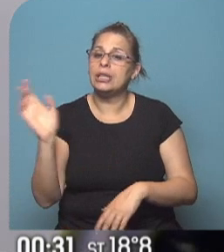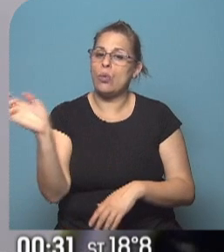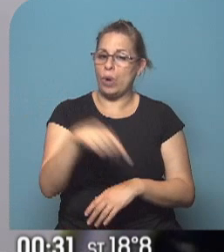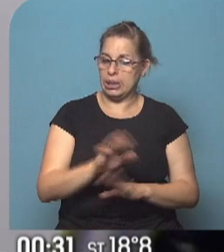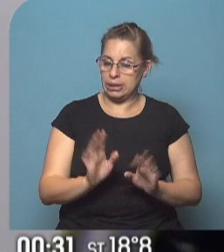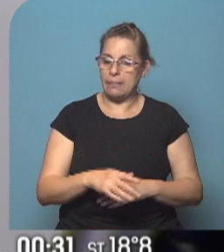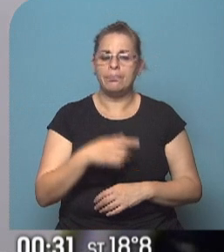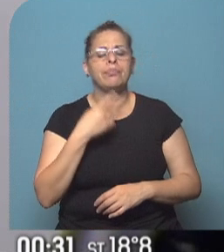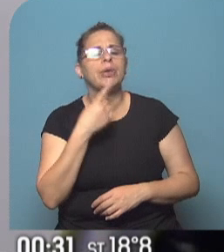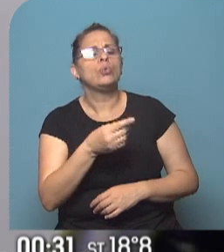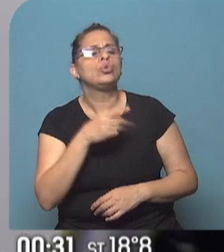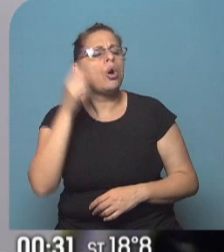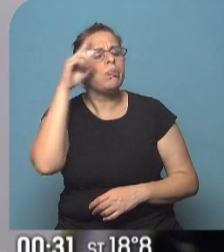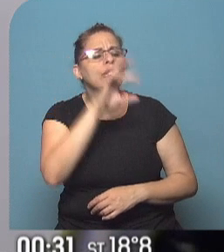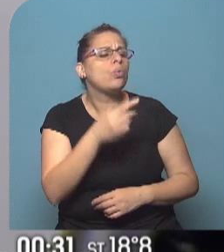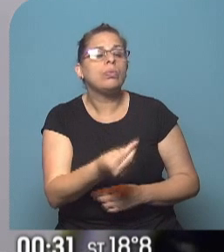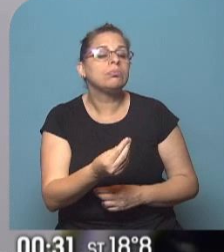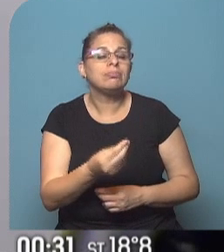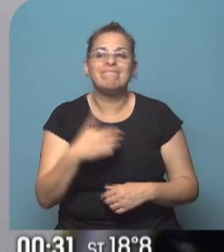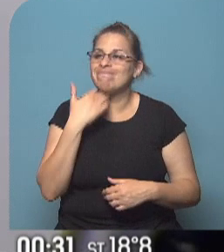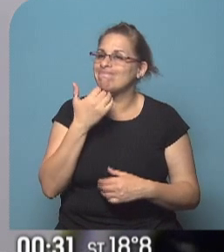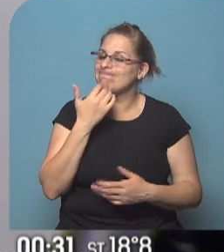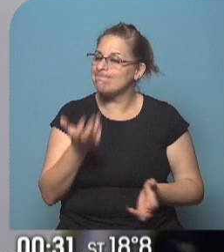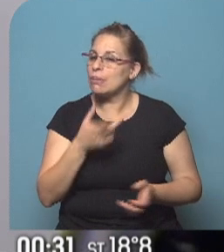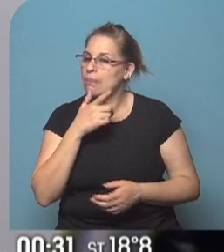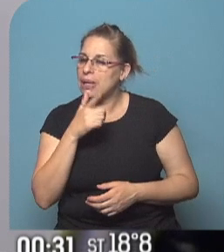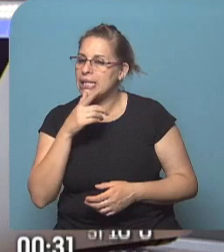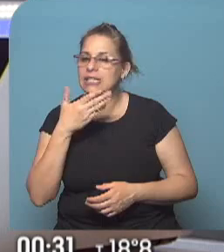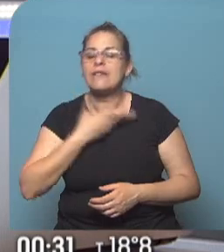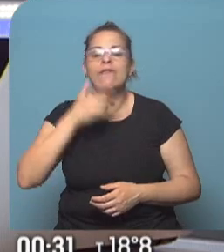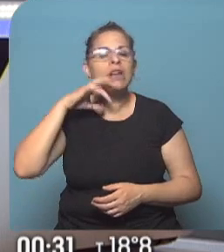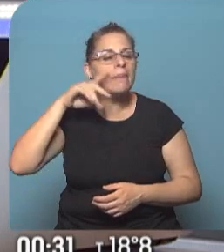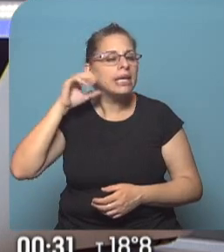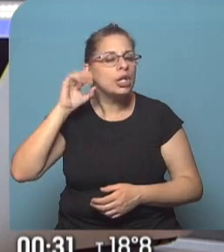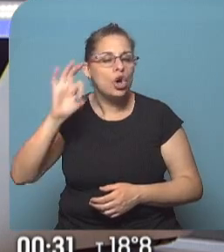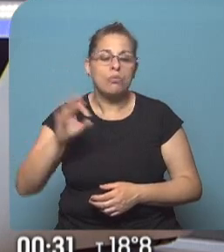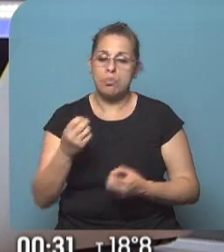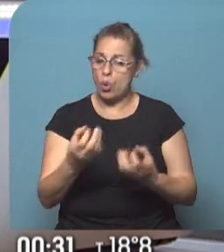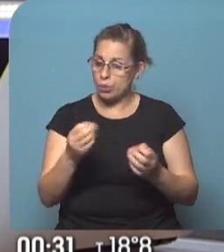vuelta. ¿A usted qué le parece? Y qué sé yo, me parece que el Flamengo. Bueno, muy bien, habrá que esperar.